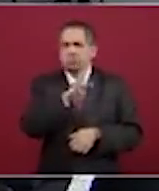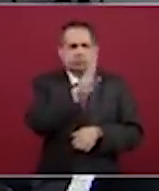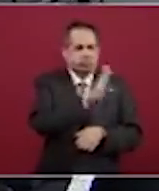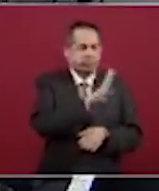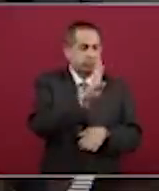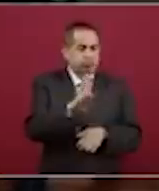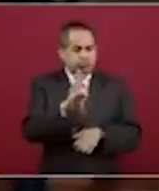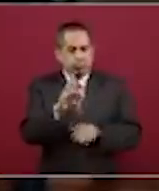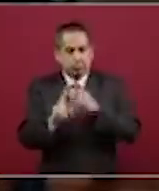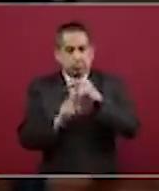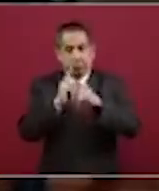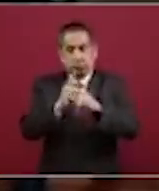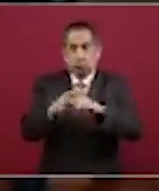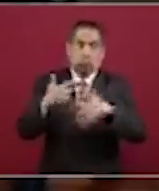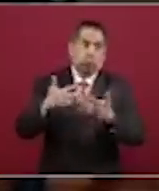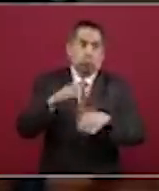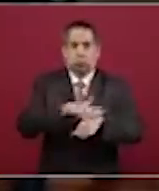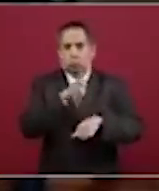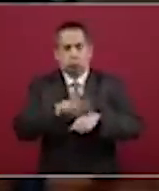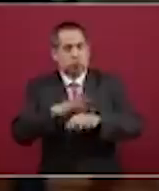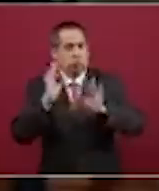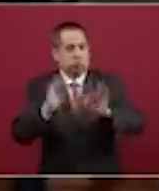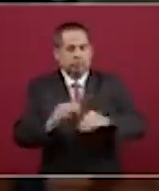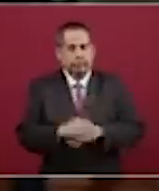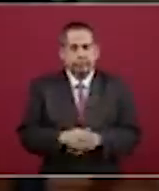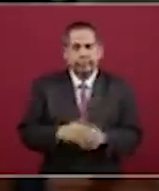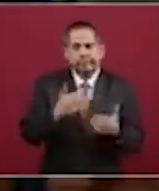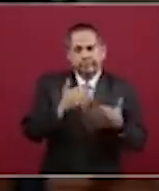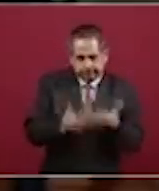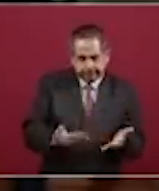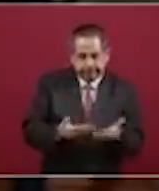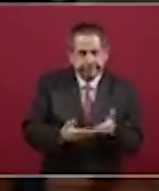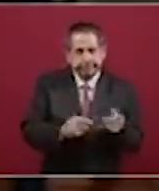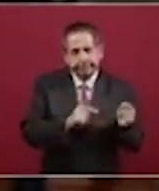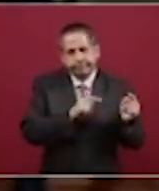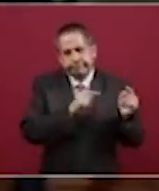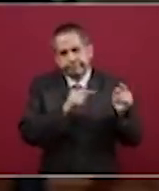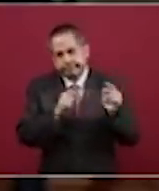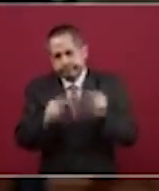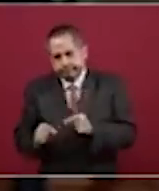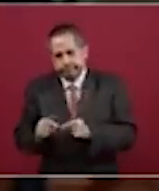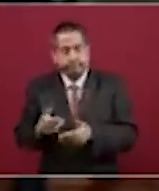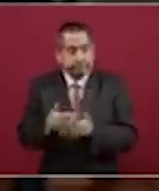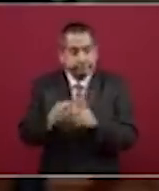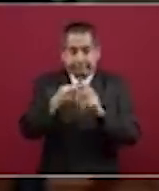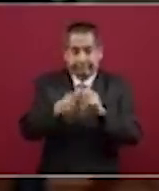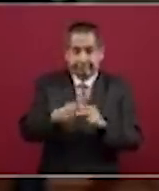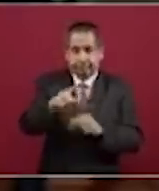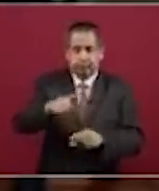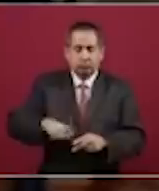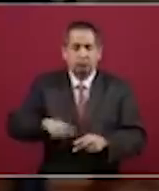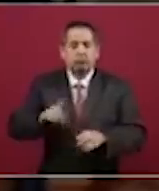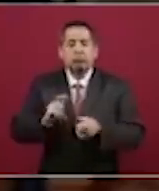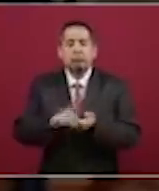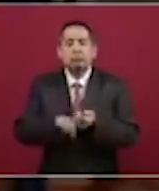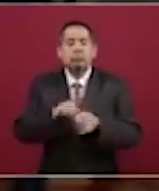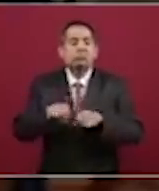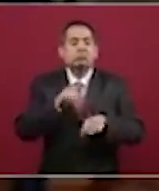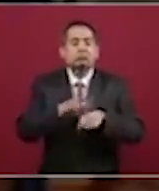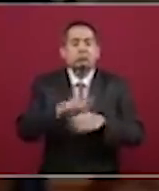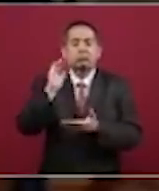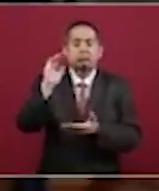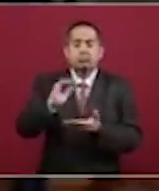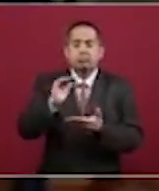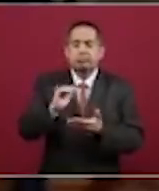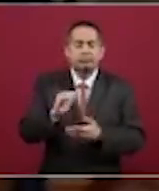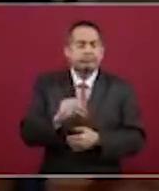B a triple B más. Y ahora, al principio de su sexenio, la calificación baja